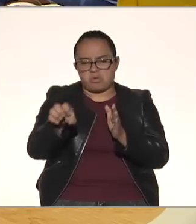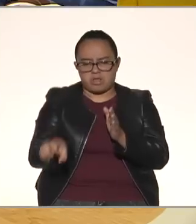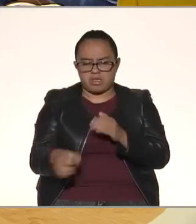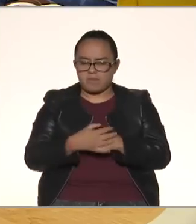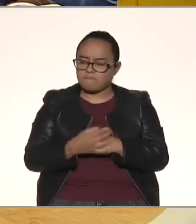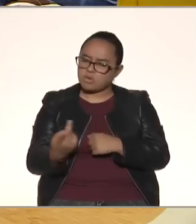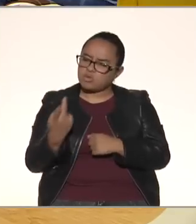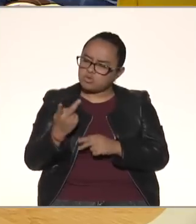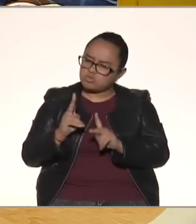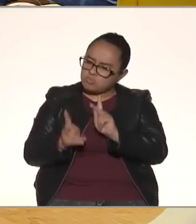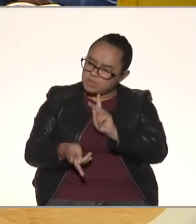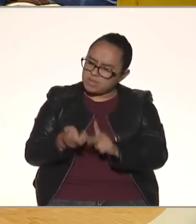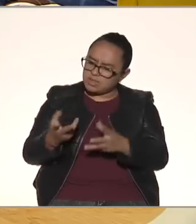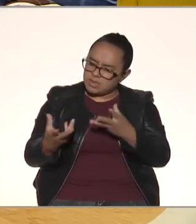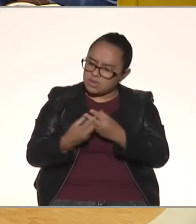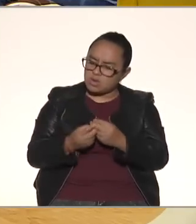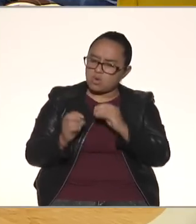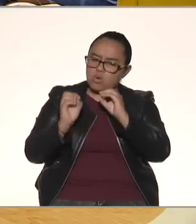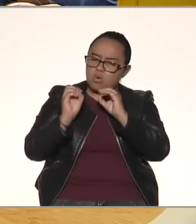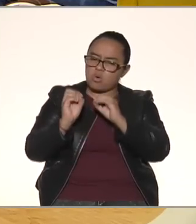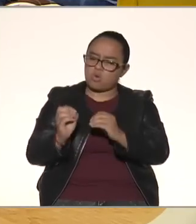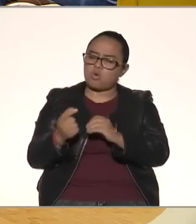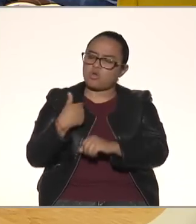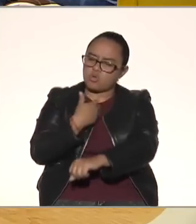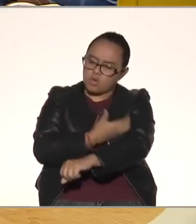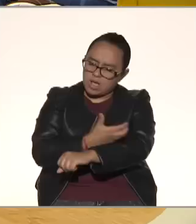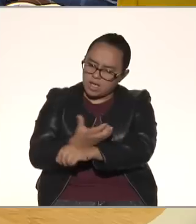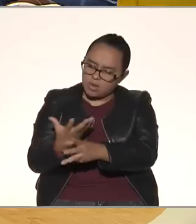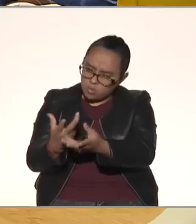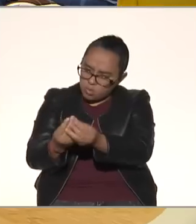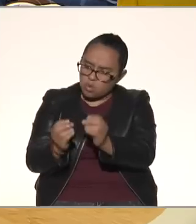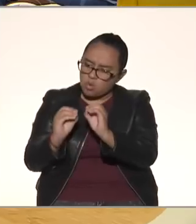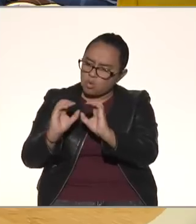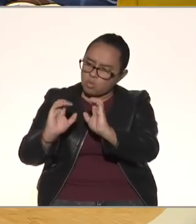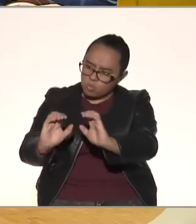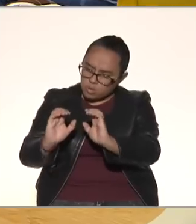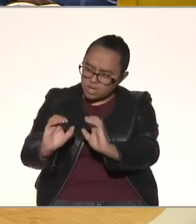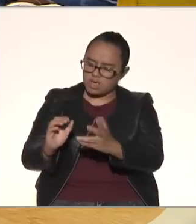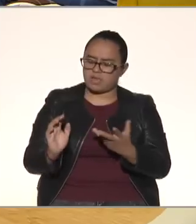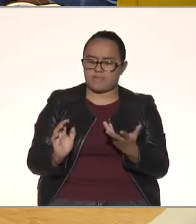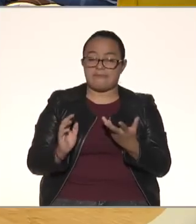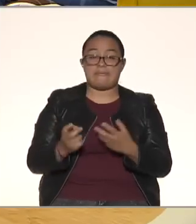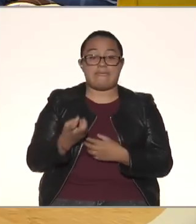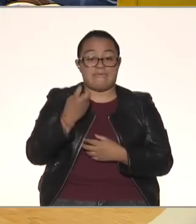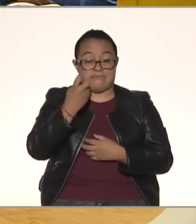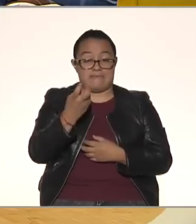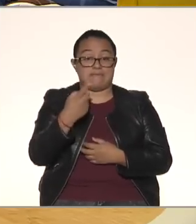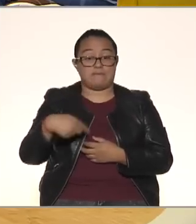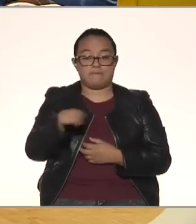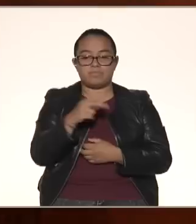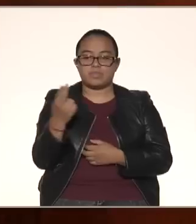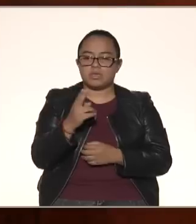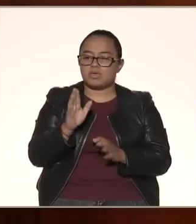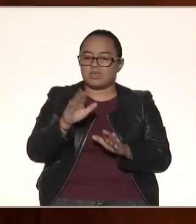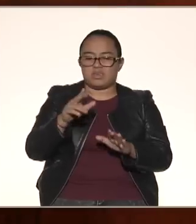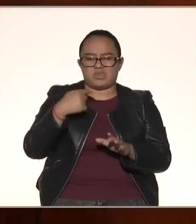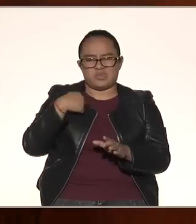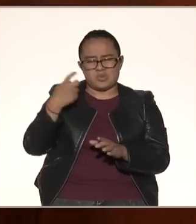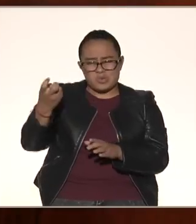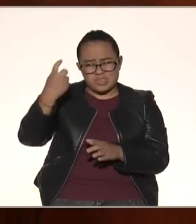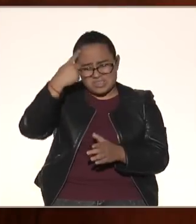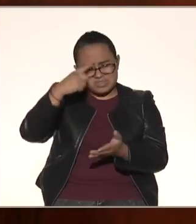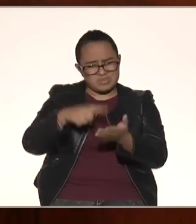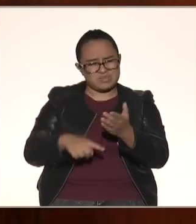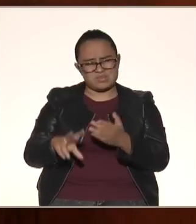esa conversación, o que yo te acompañe, o yo te cuido, yo te, ¿no? O sea, también necesitamos decir, oye, yo no creo en eso,